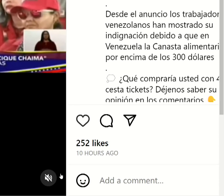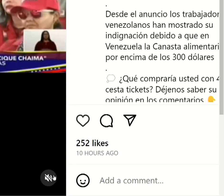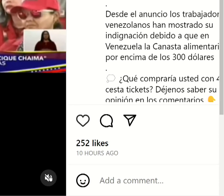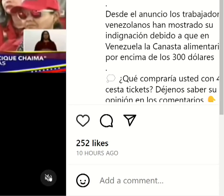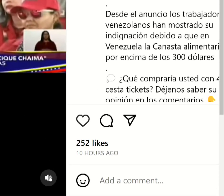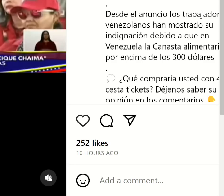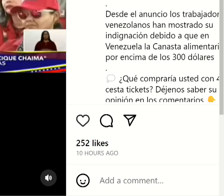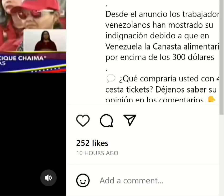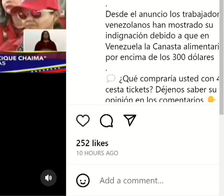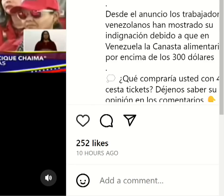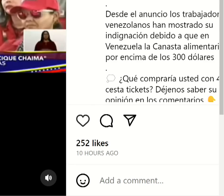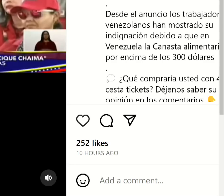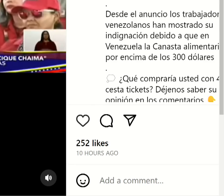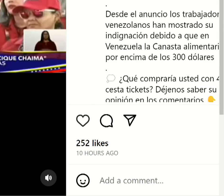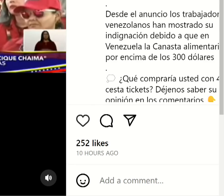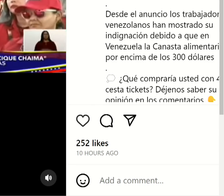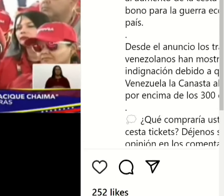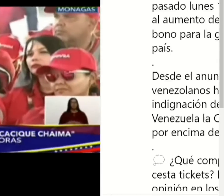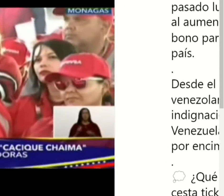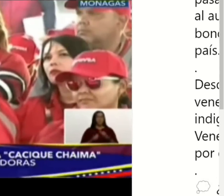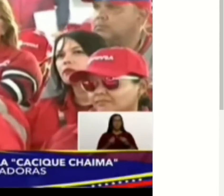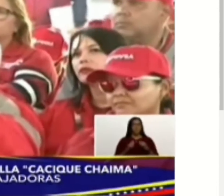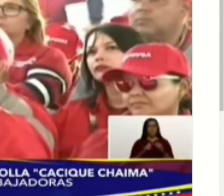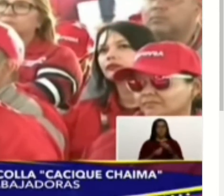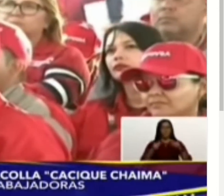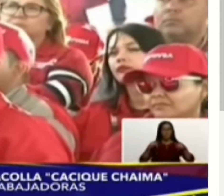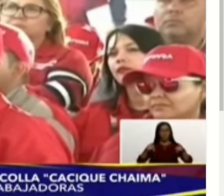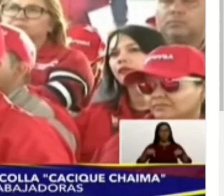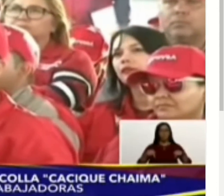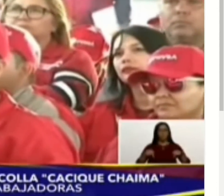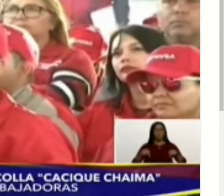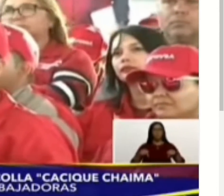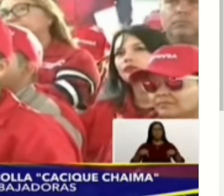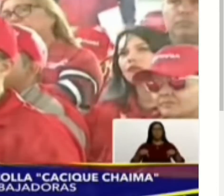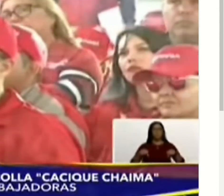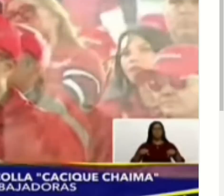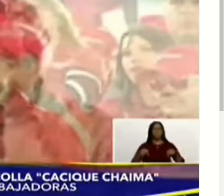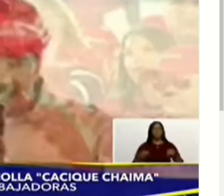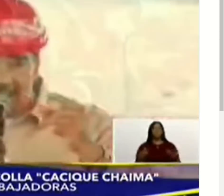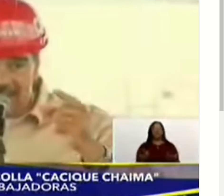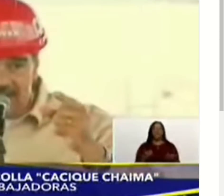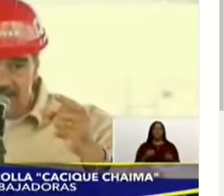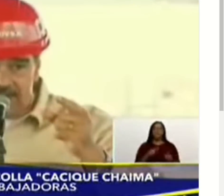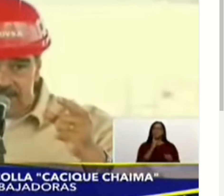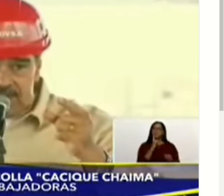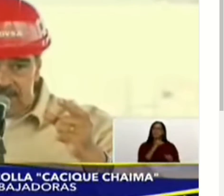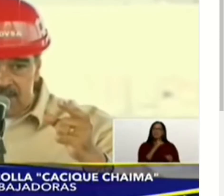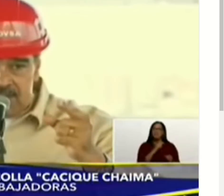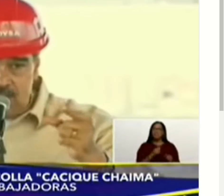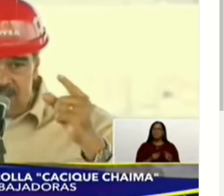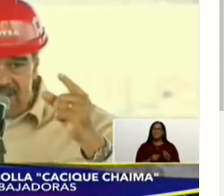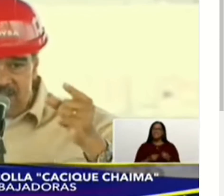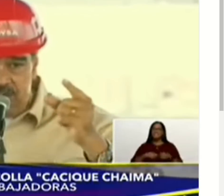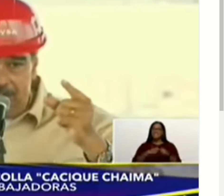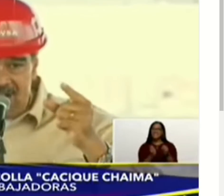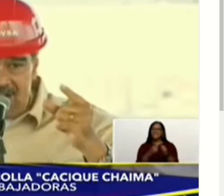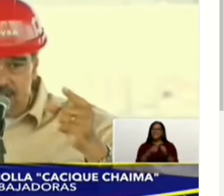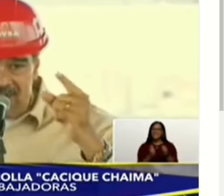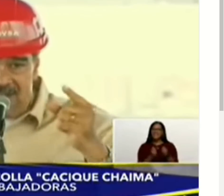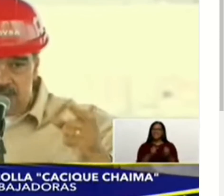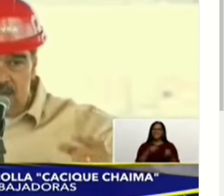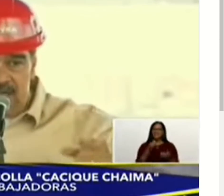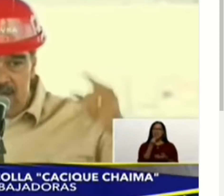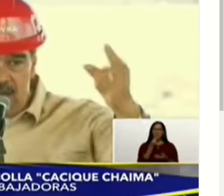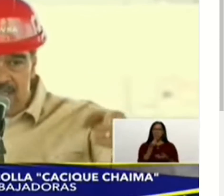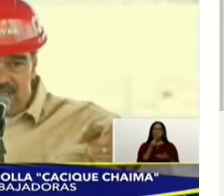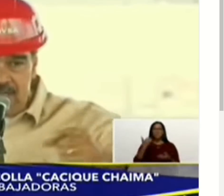play. Como hice ahora, que le puse el cestatique, que es un derecho